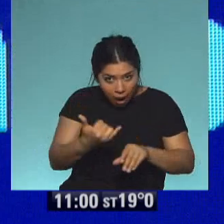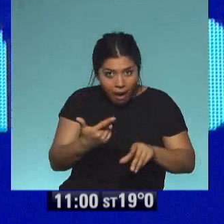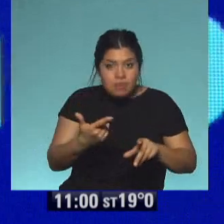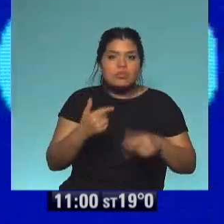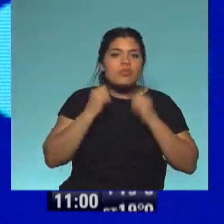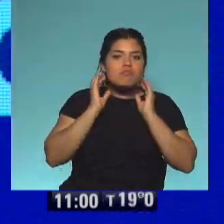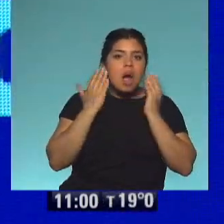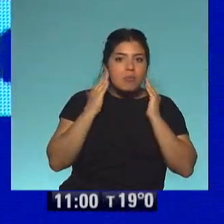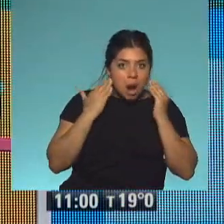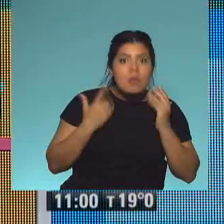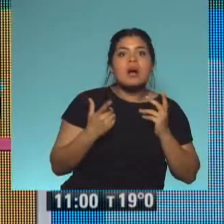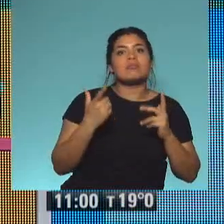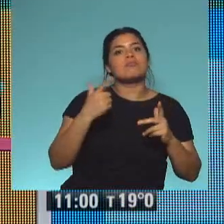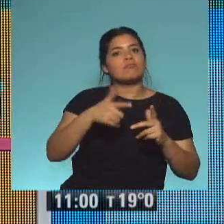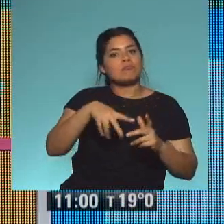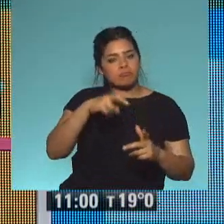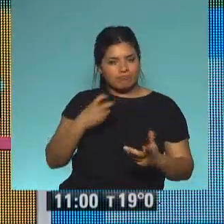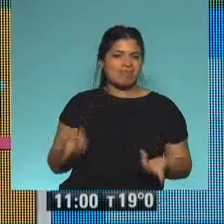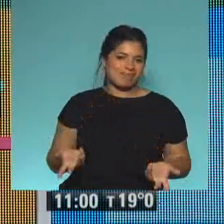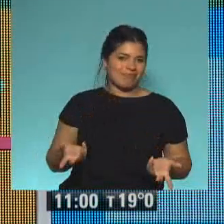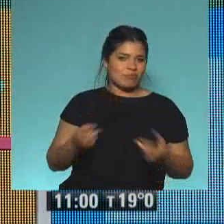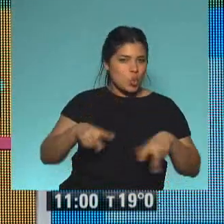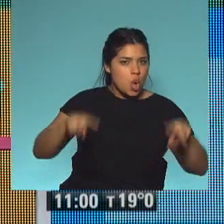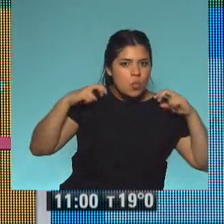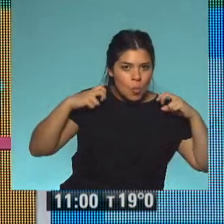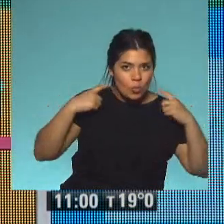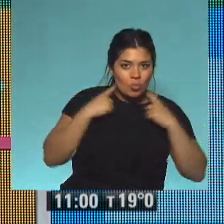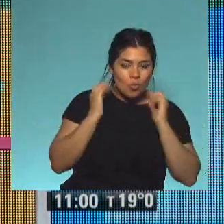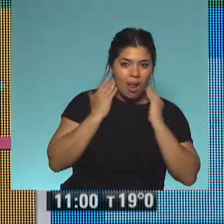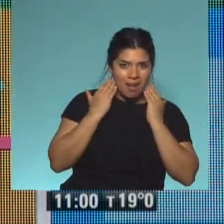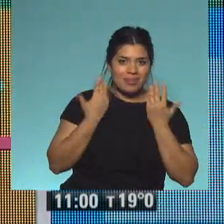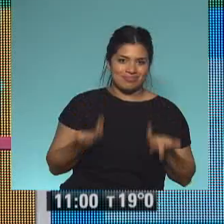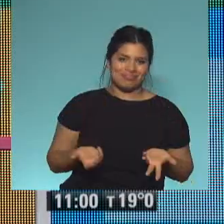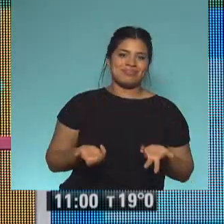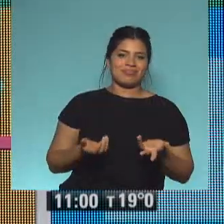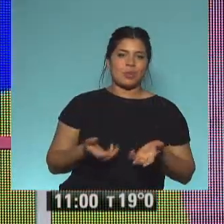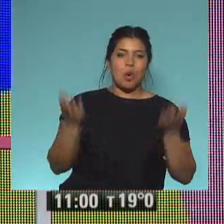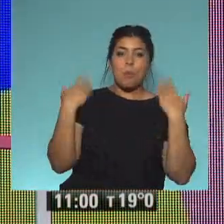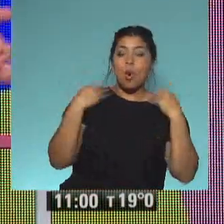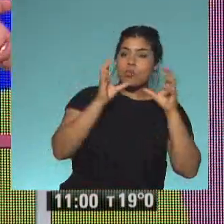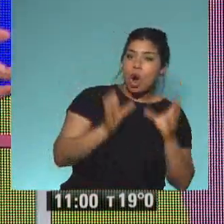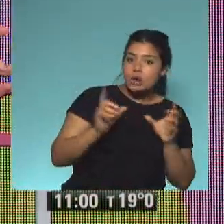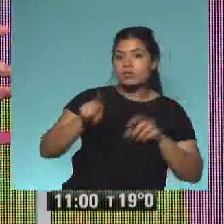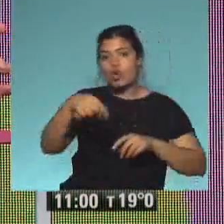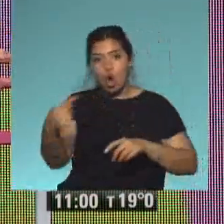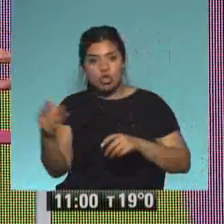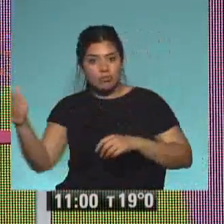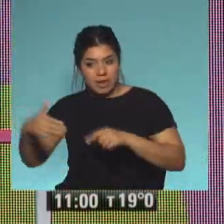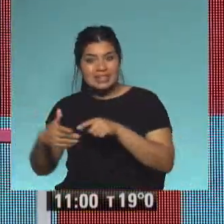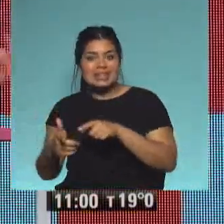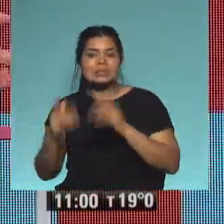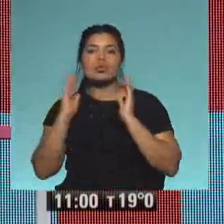Sí. Entonces, habíamos hablado de los pulmones y de las branquias. Y de las branquias. ¿Sí? Los aparatos que necesitamos para respirar,